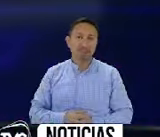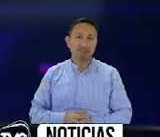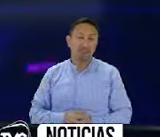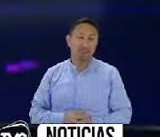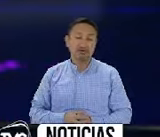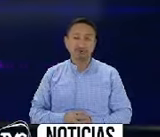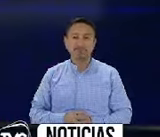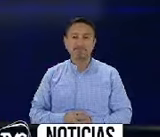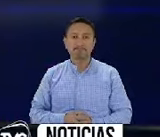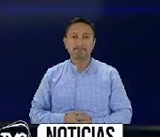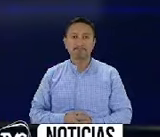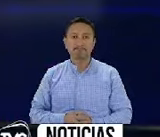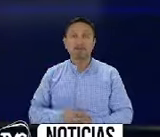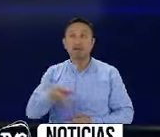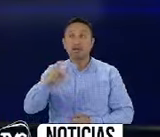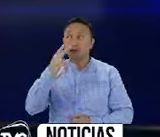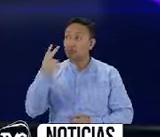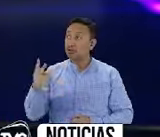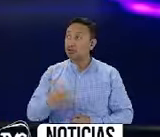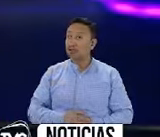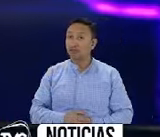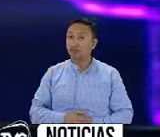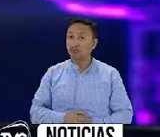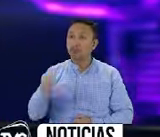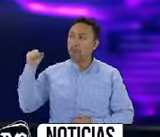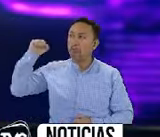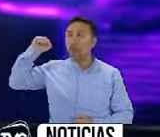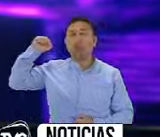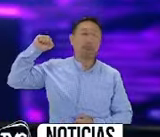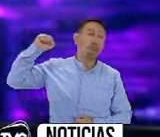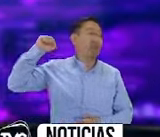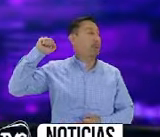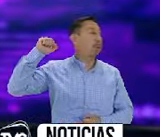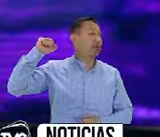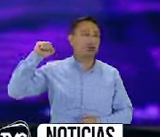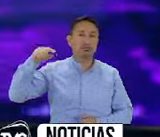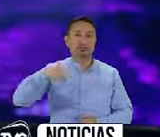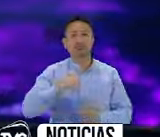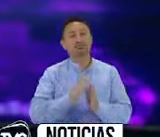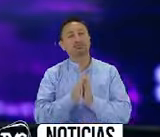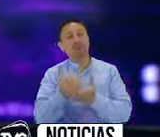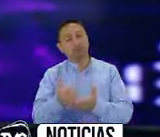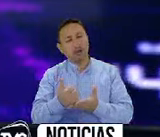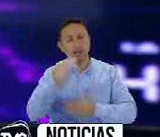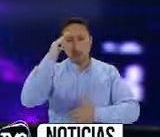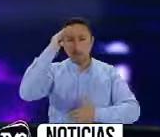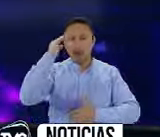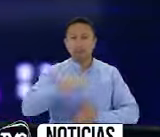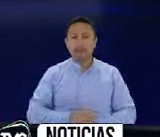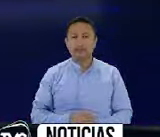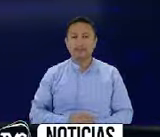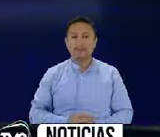ante la mirada atónita de los vecinos. Ellos piden mayor presencia policial en el sector.